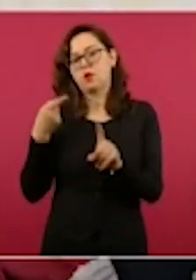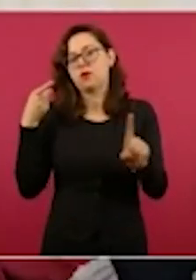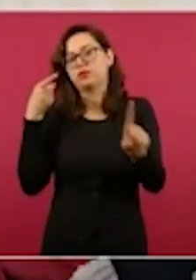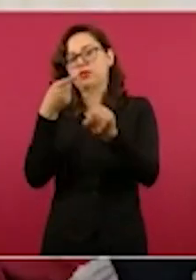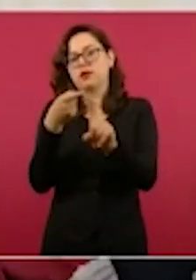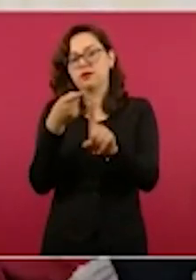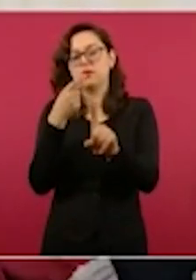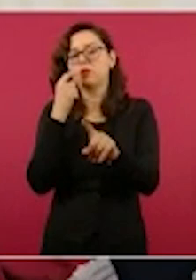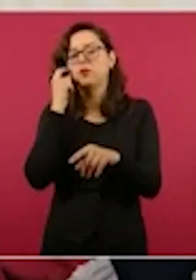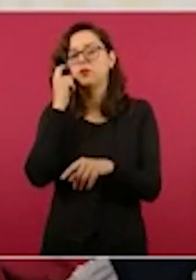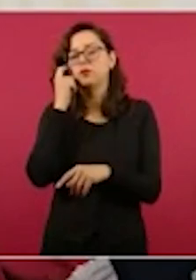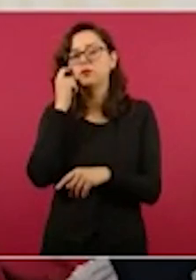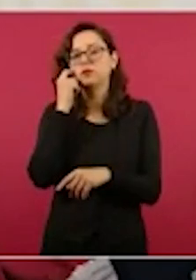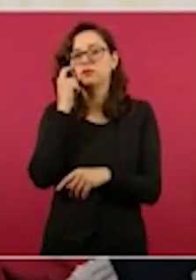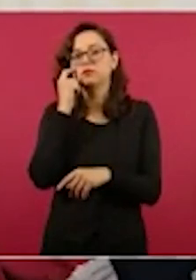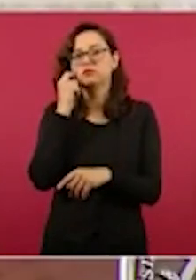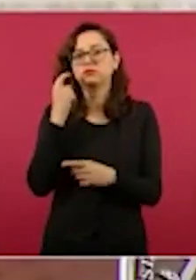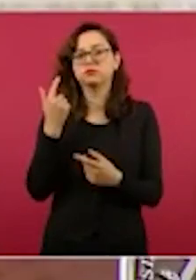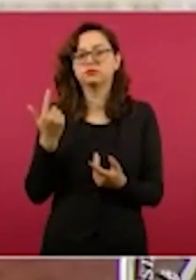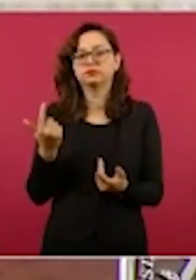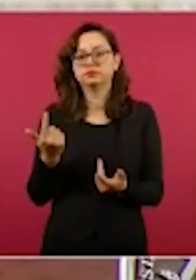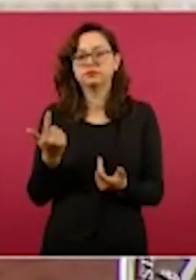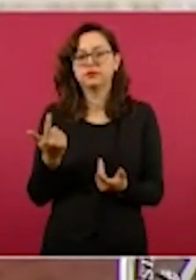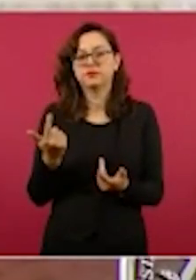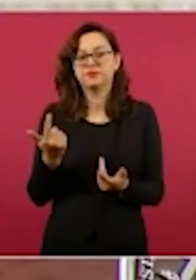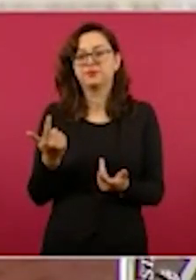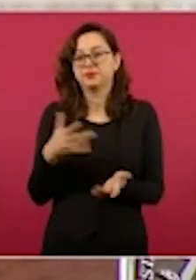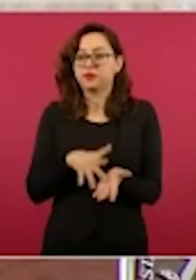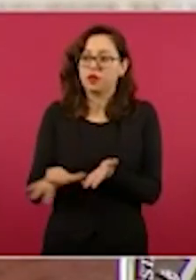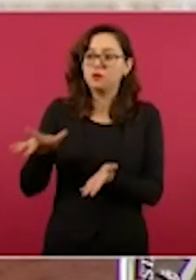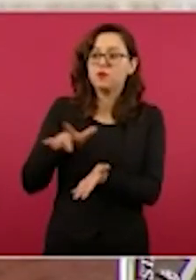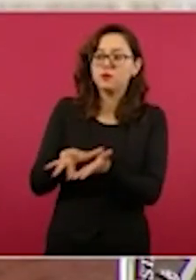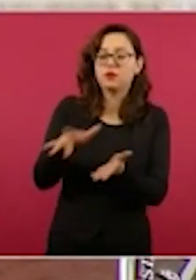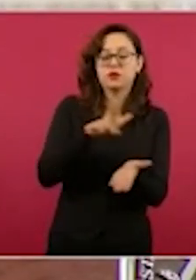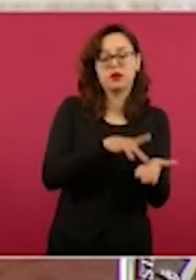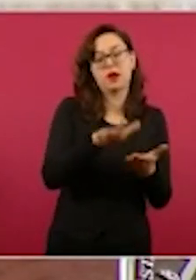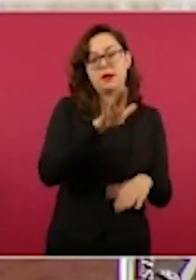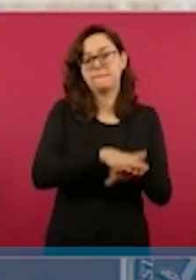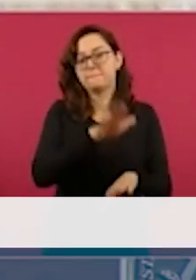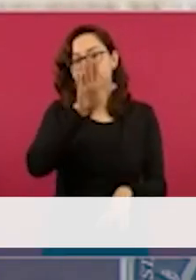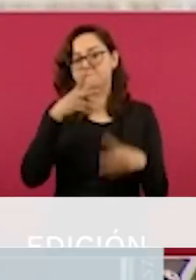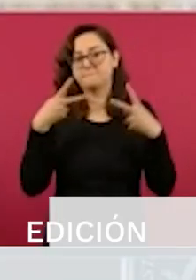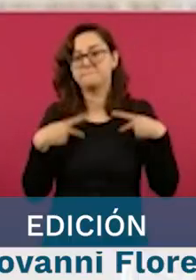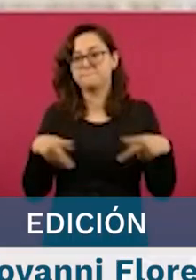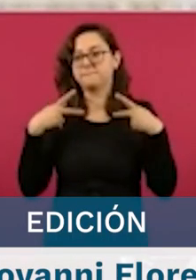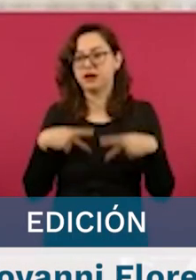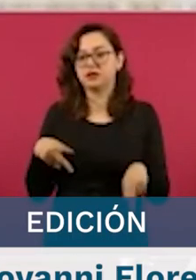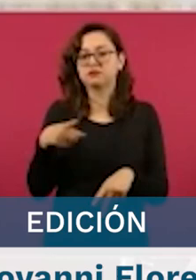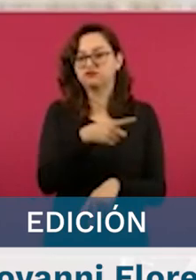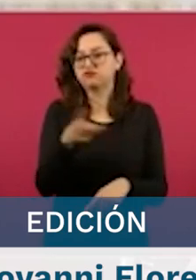donde pues se ayuda a mucha gente que